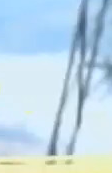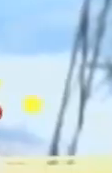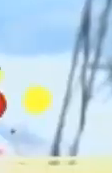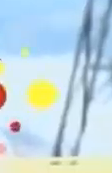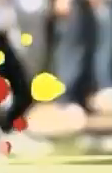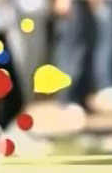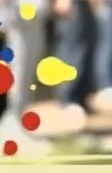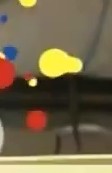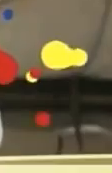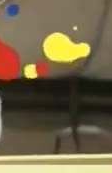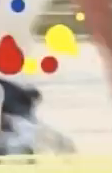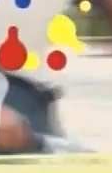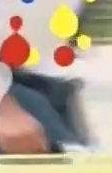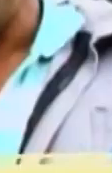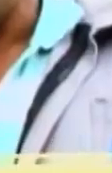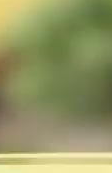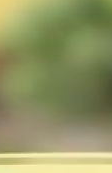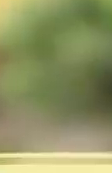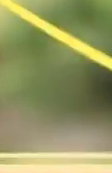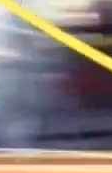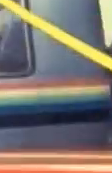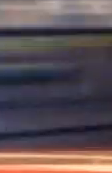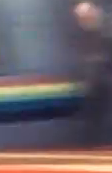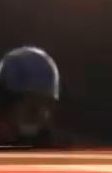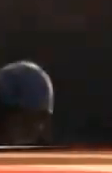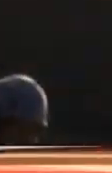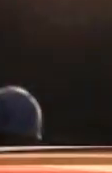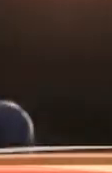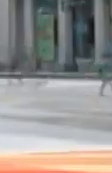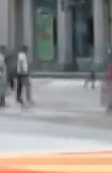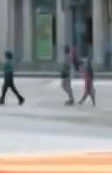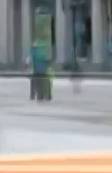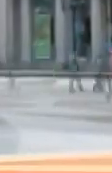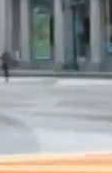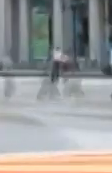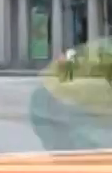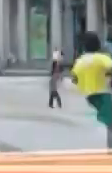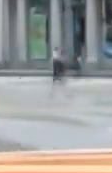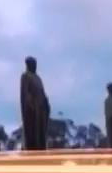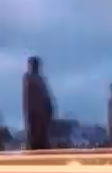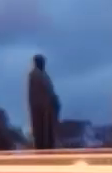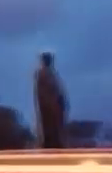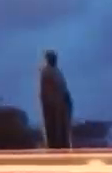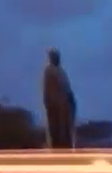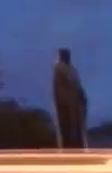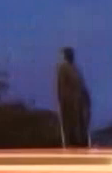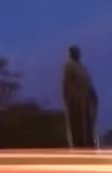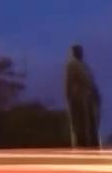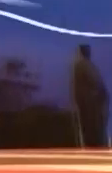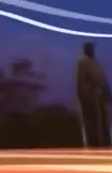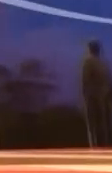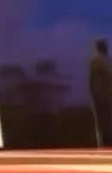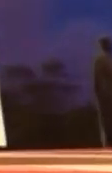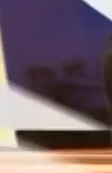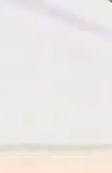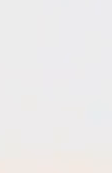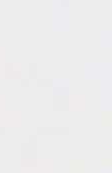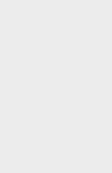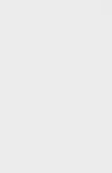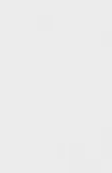Bienvenidos y bienvenidas. A continuación, una transmisión conjunta de radio y televisión por su derecho a